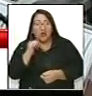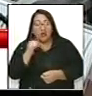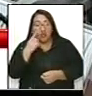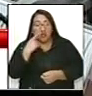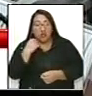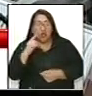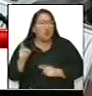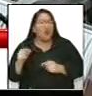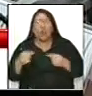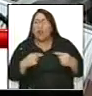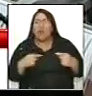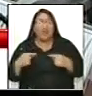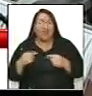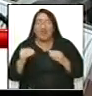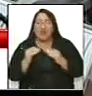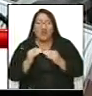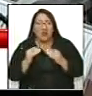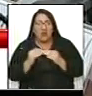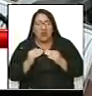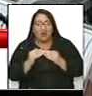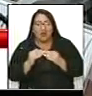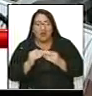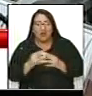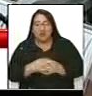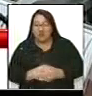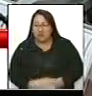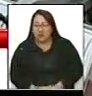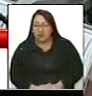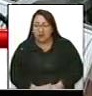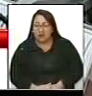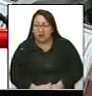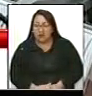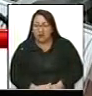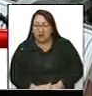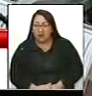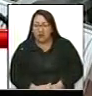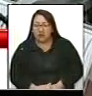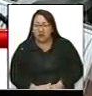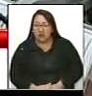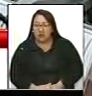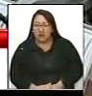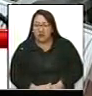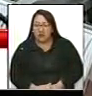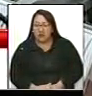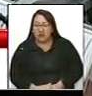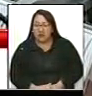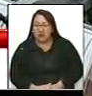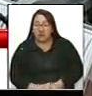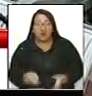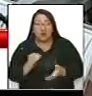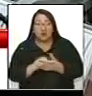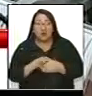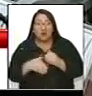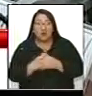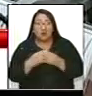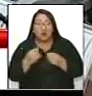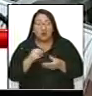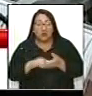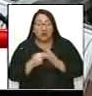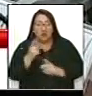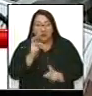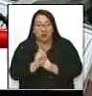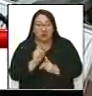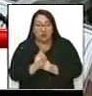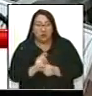en competencia, somos iguales, ¿no? Y más que todo también porque, bueno, en lo